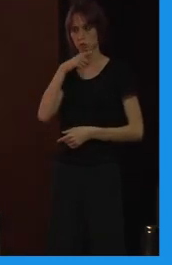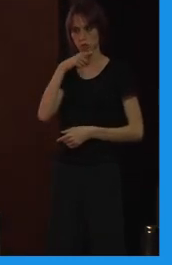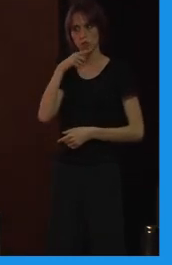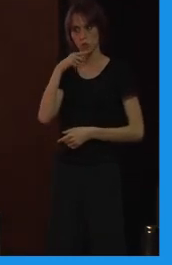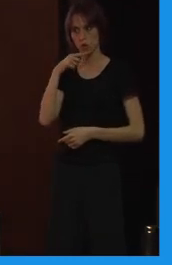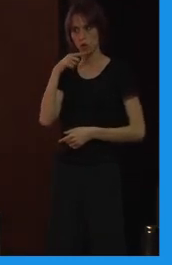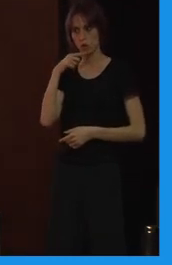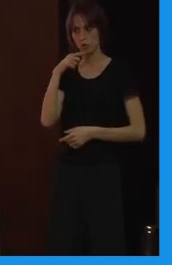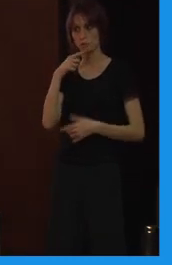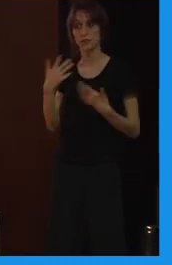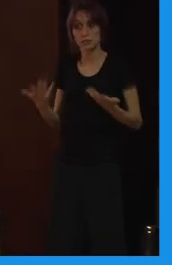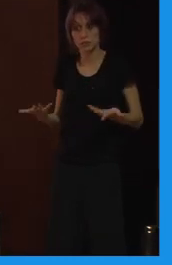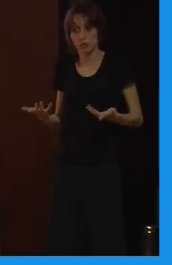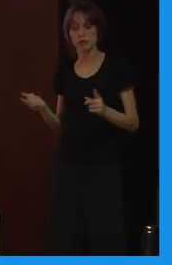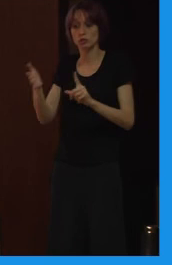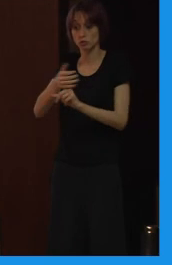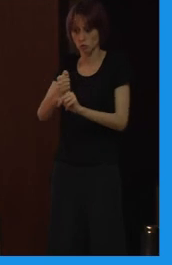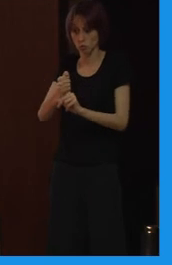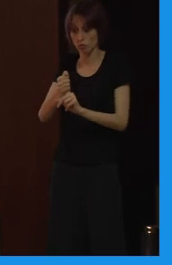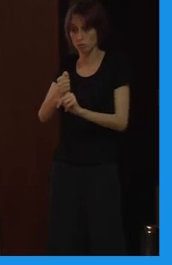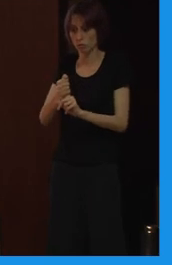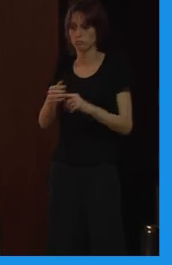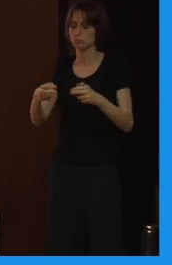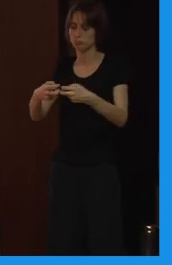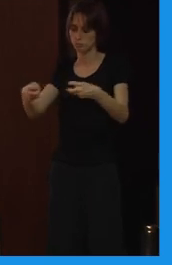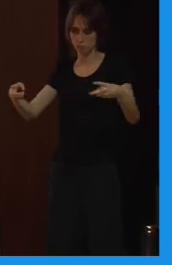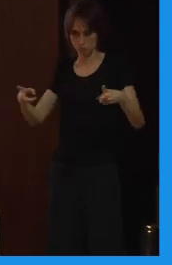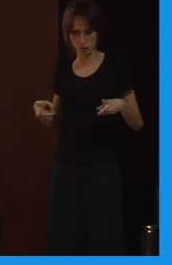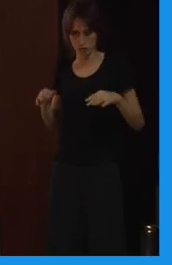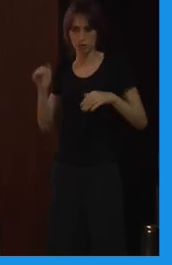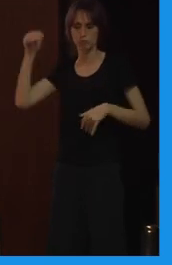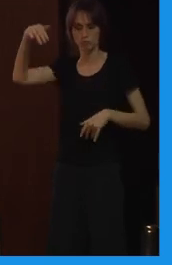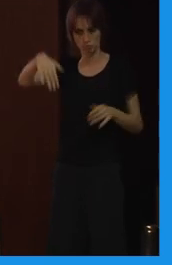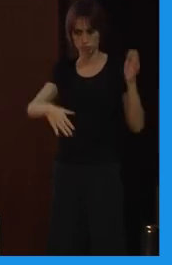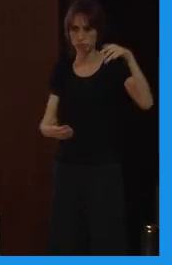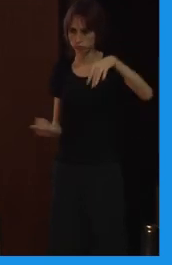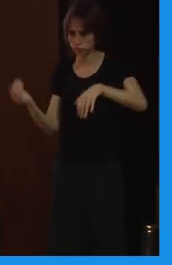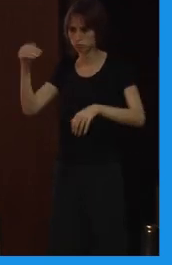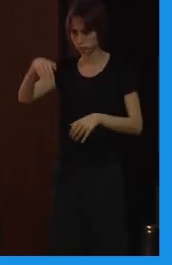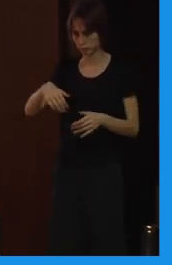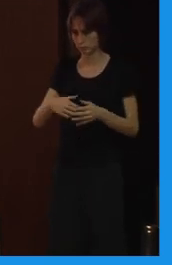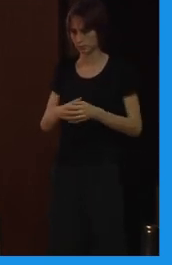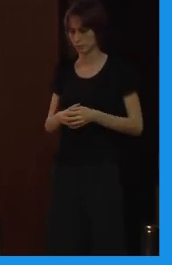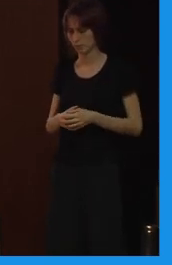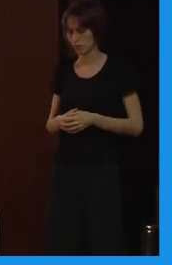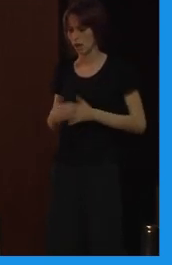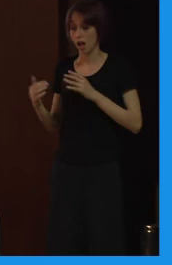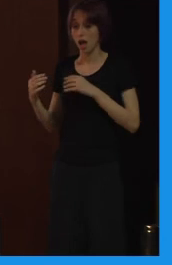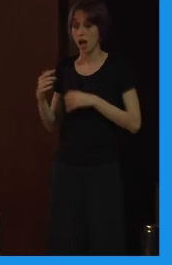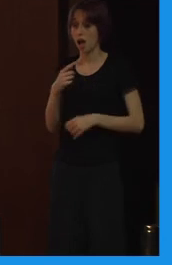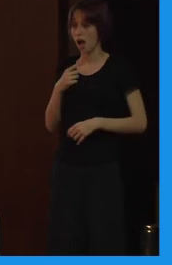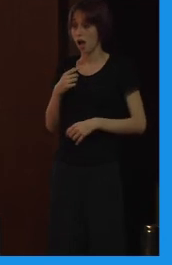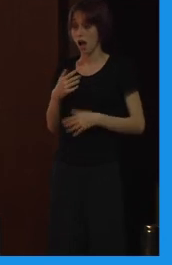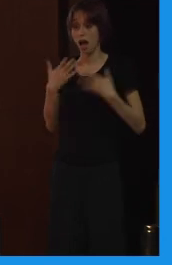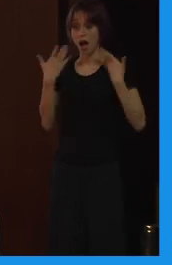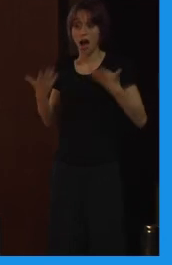Por desgracia, en el momento actual, los recortes han llegado también a piscinas